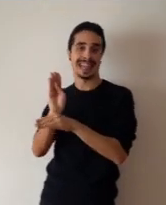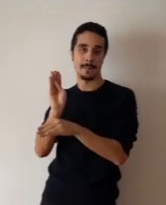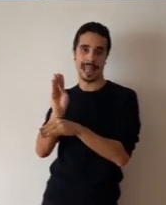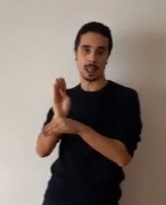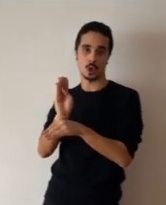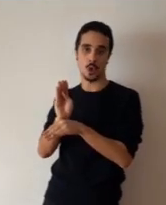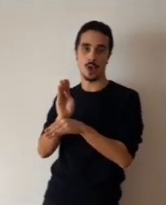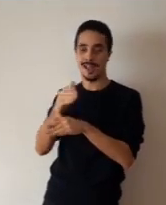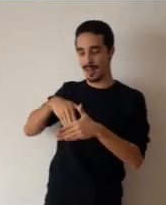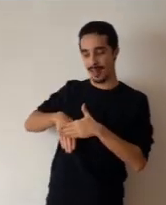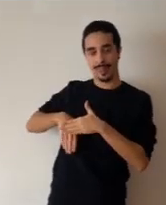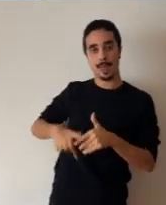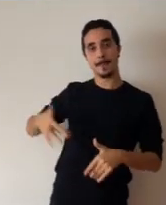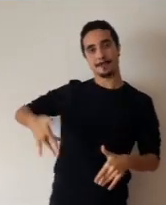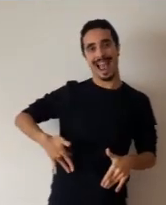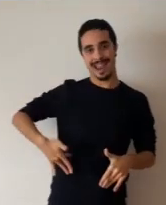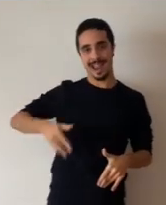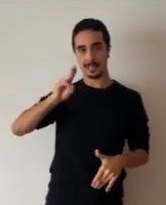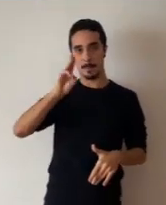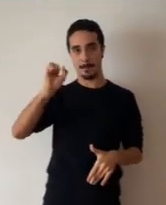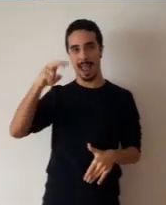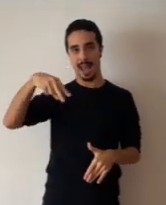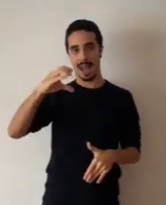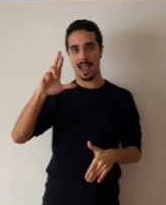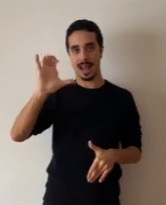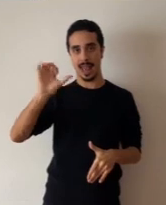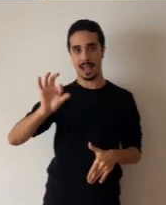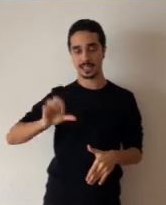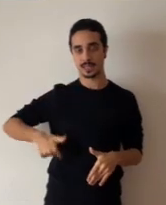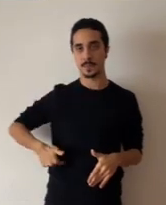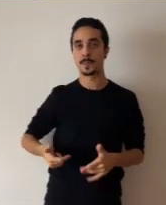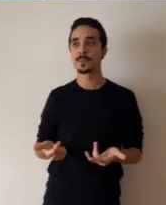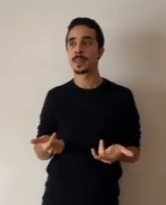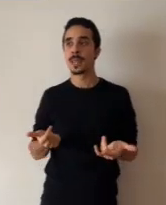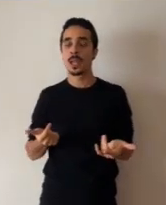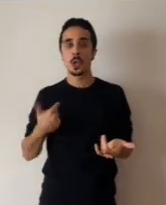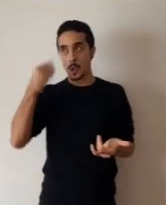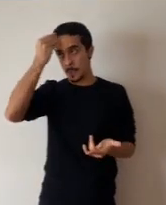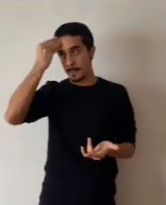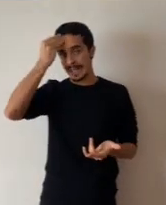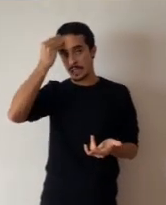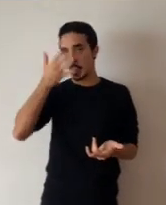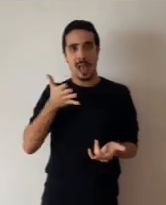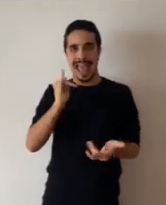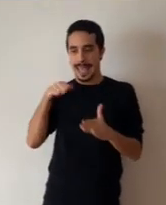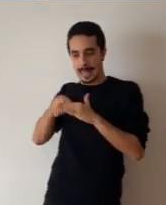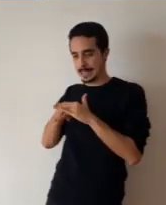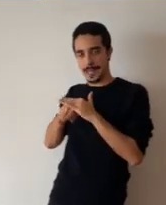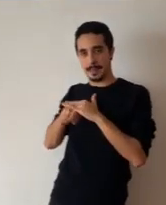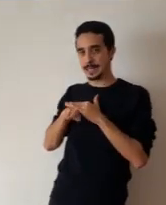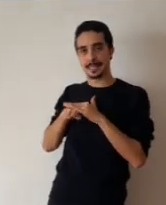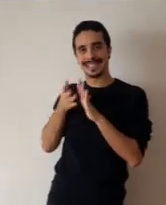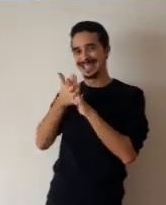el mantenimiento de la reserva pancreática. Como muchos de los que estáis aquí sabéis, que yo pienso que siempre hay